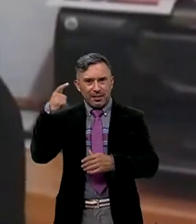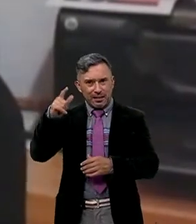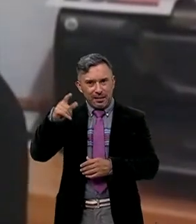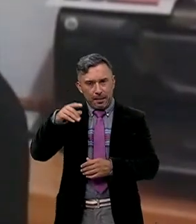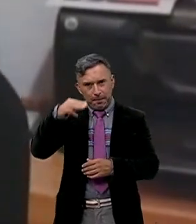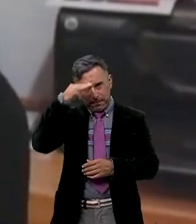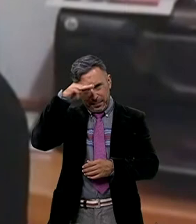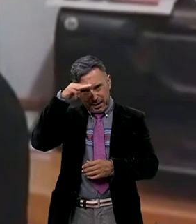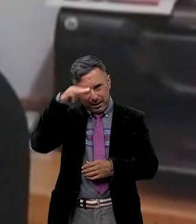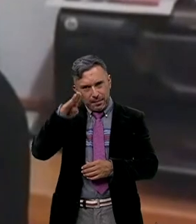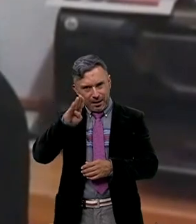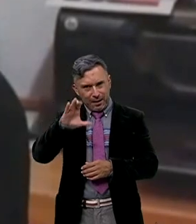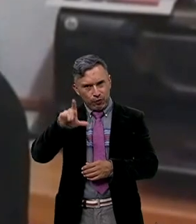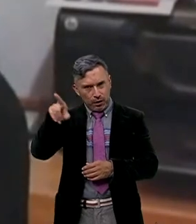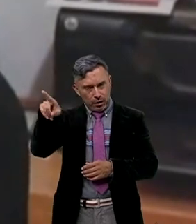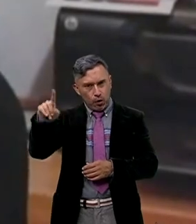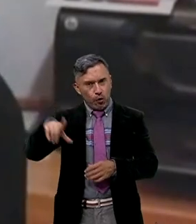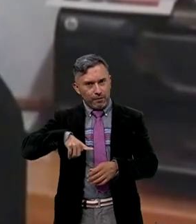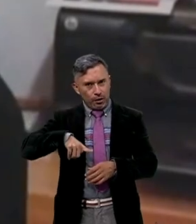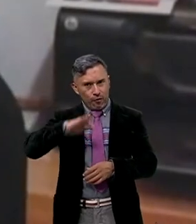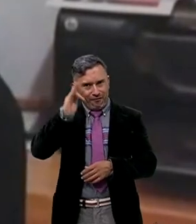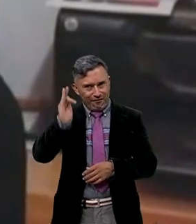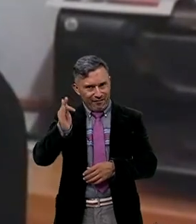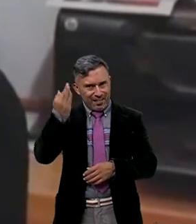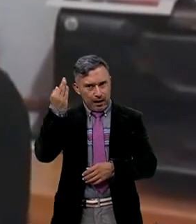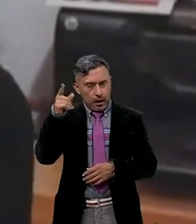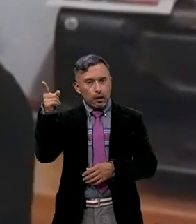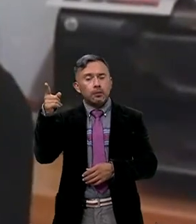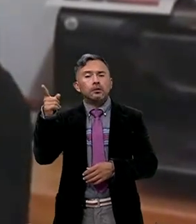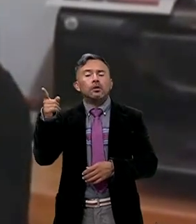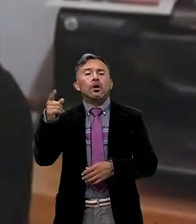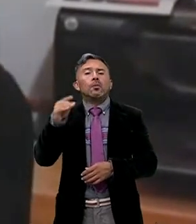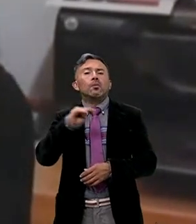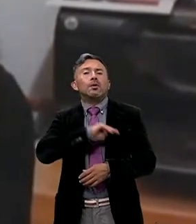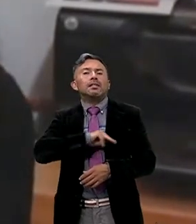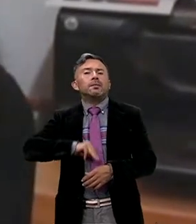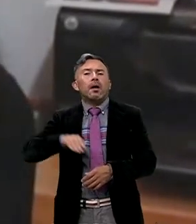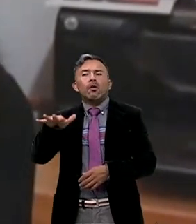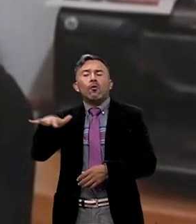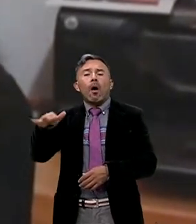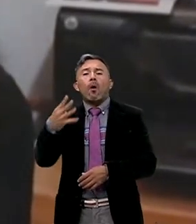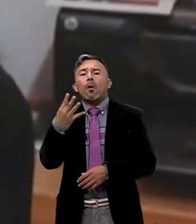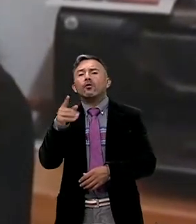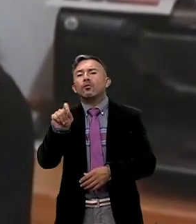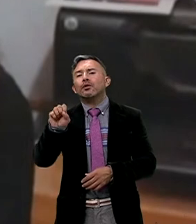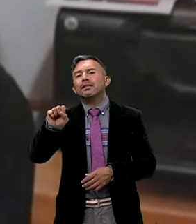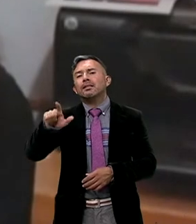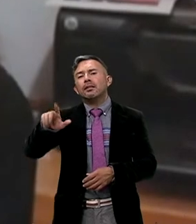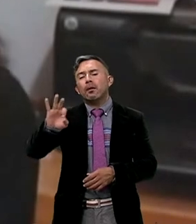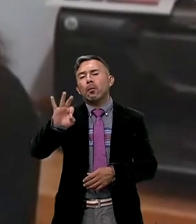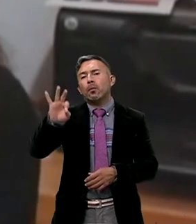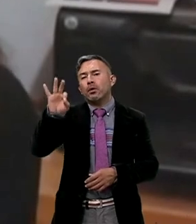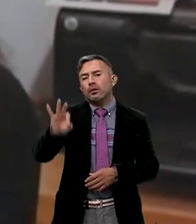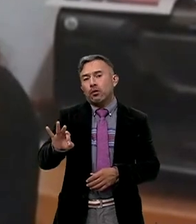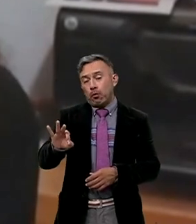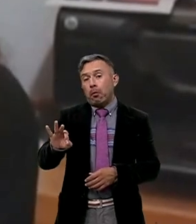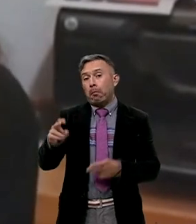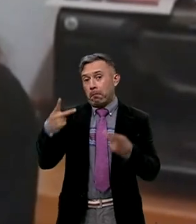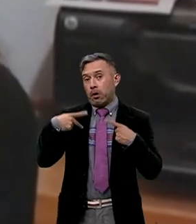por el gobierno federal esté al nivel municipal tuvo el 4.67 por ciento de la